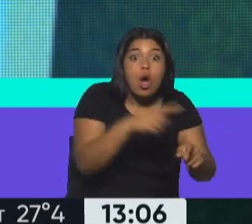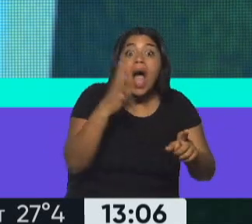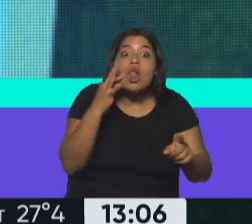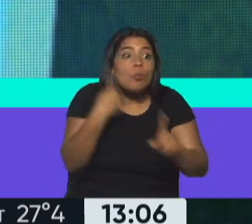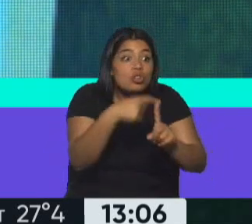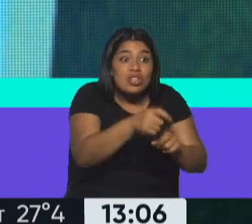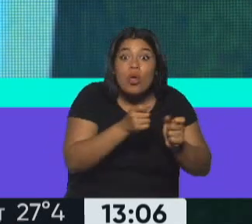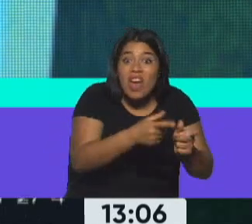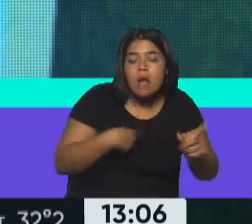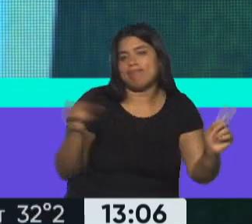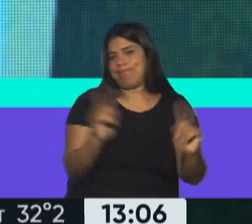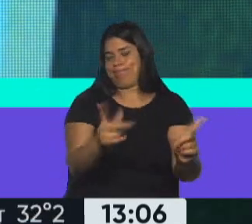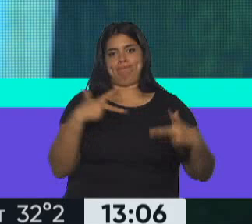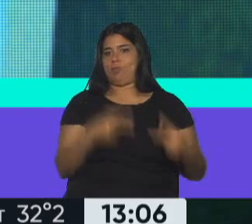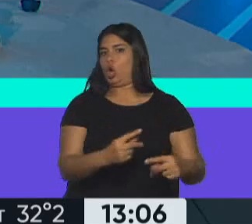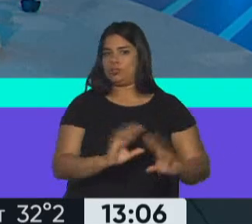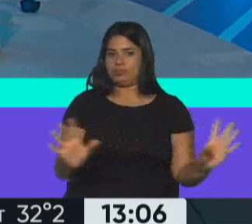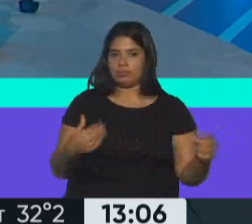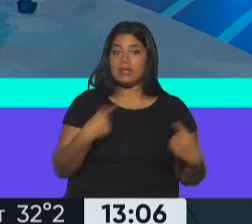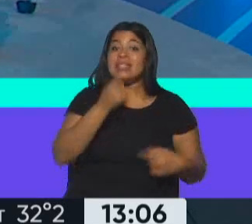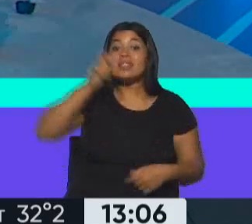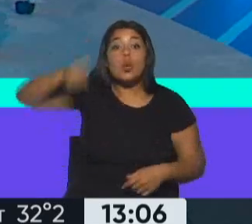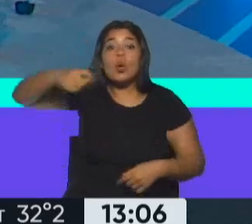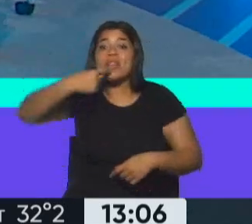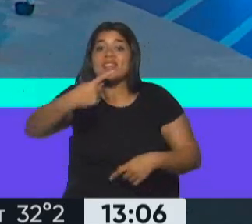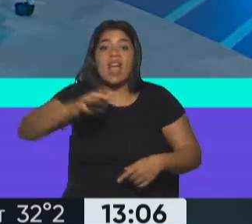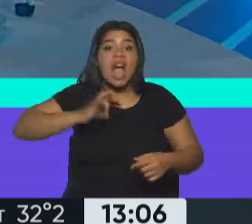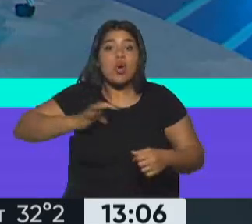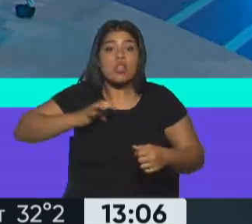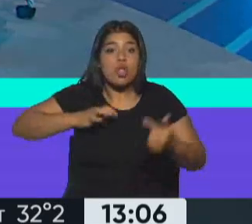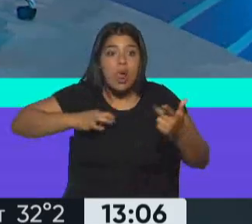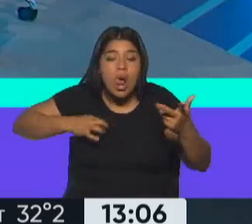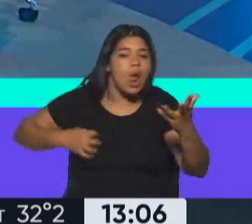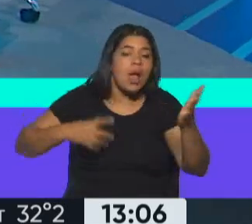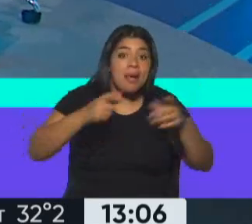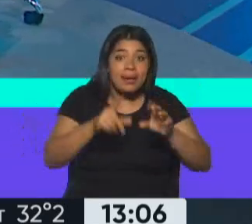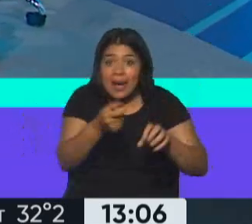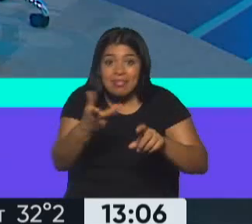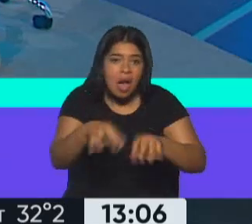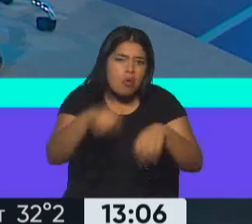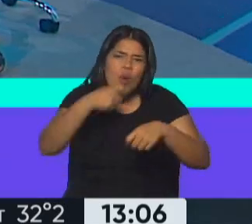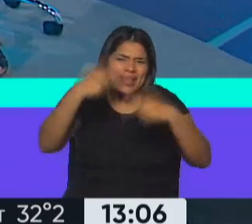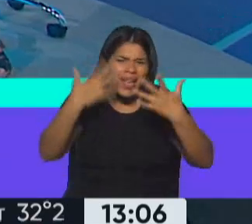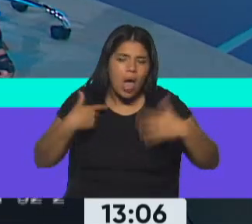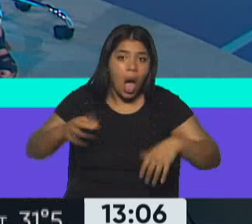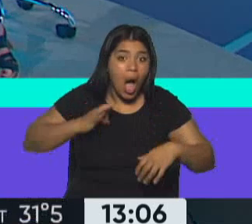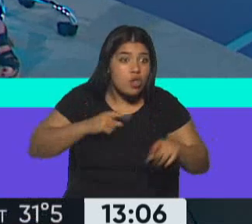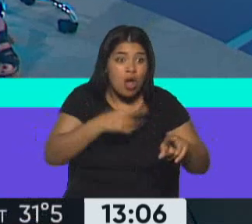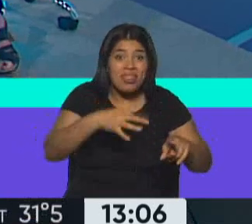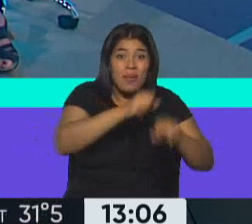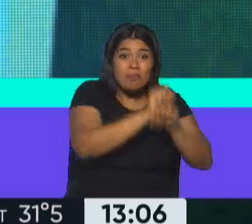dijeron tantos años son tantos años pero en el mientras tanto y es lo que hacemos nosotros desde justicia restaurativa